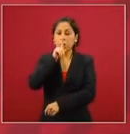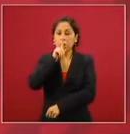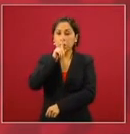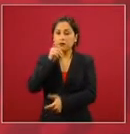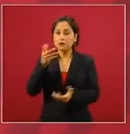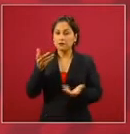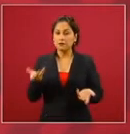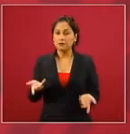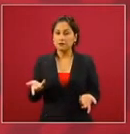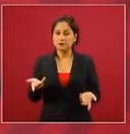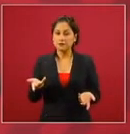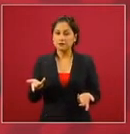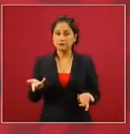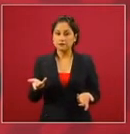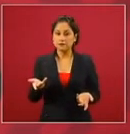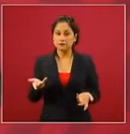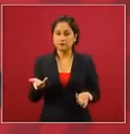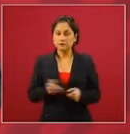a quien